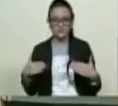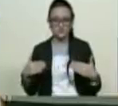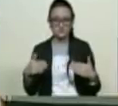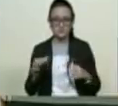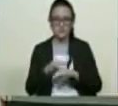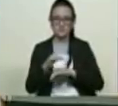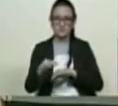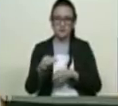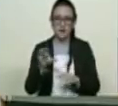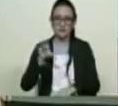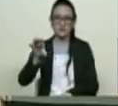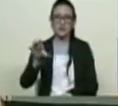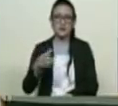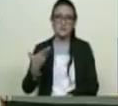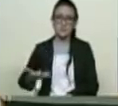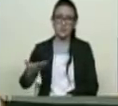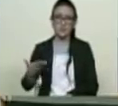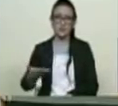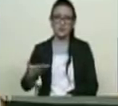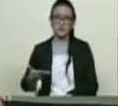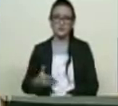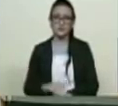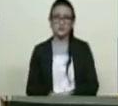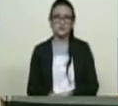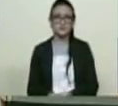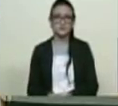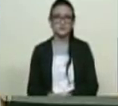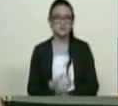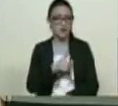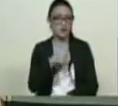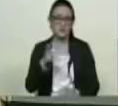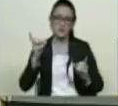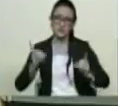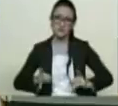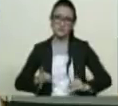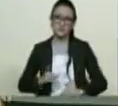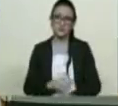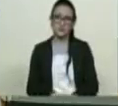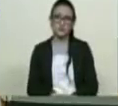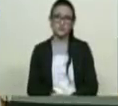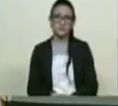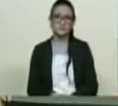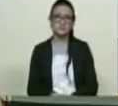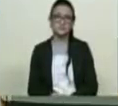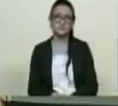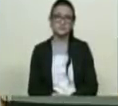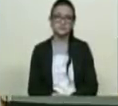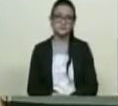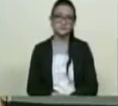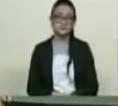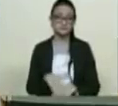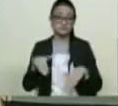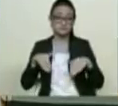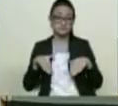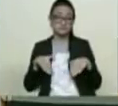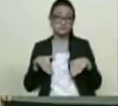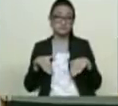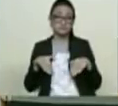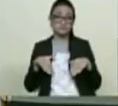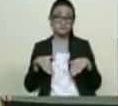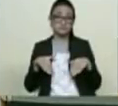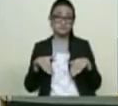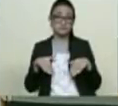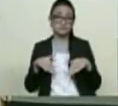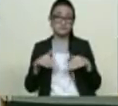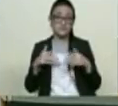importante. Allí va a haber oportunidades que cada quien tome su decisión. La abstención es